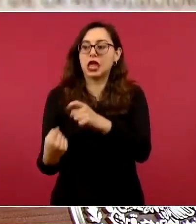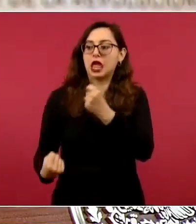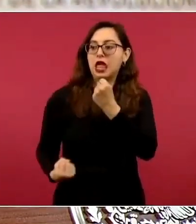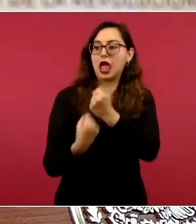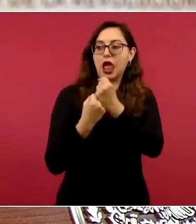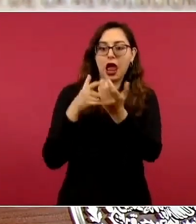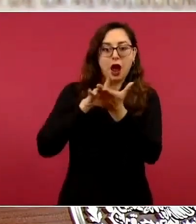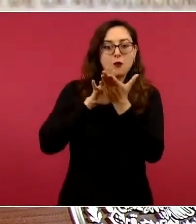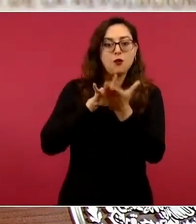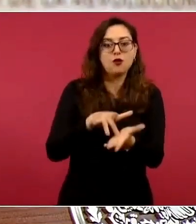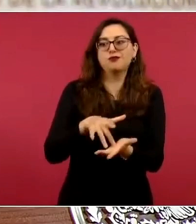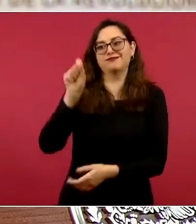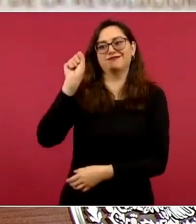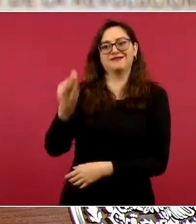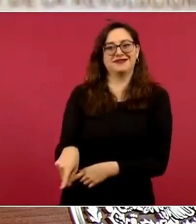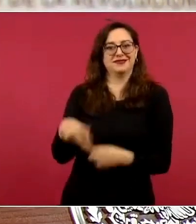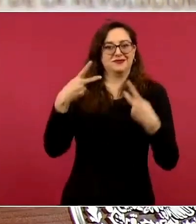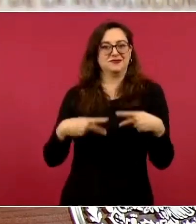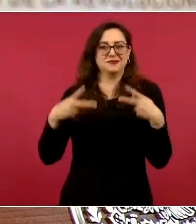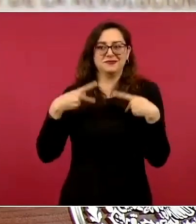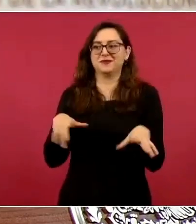Solo el pueblo puede salvar al pueblo.